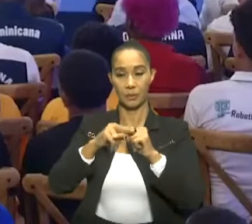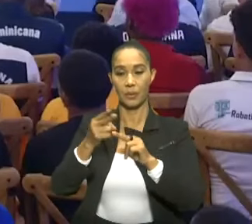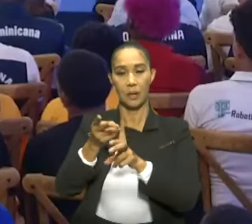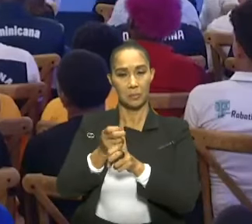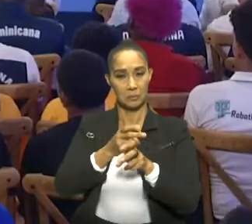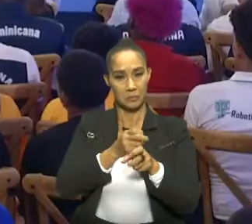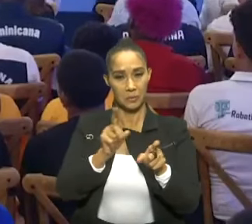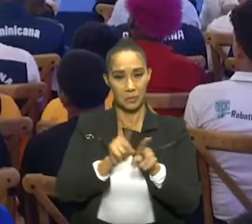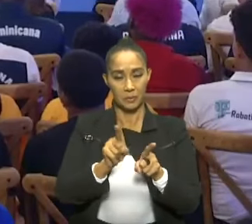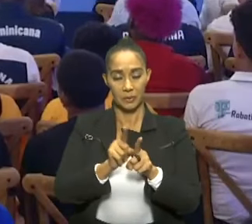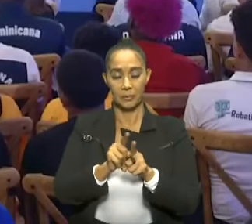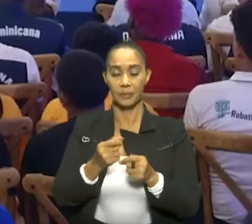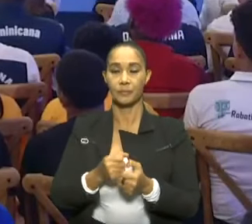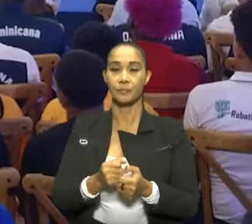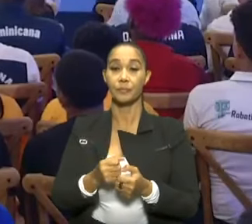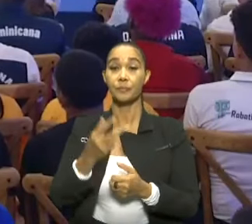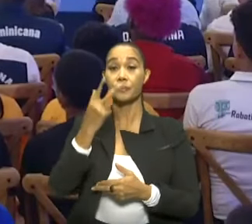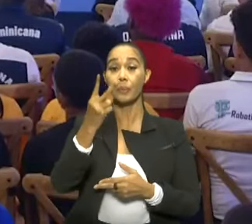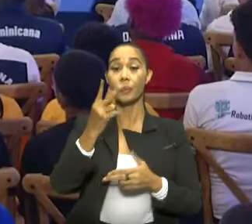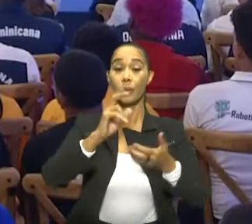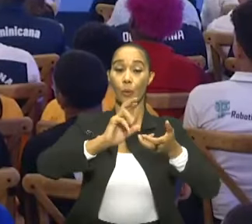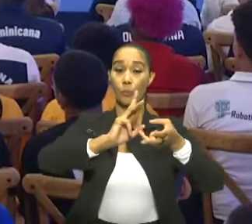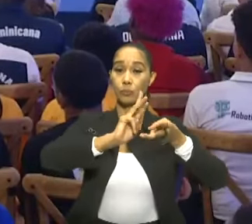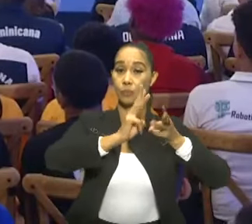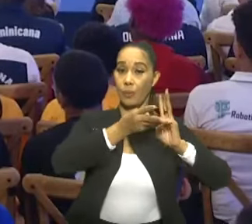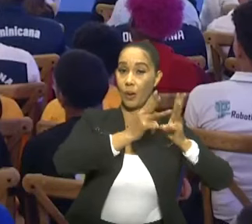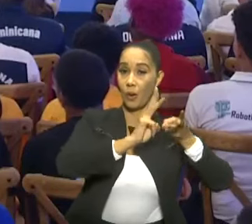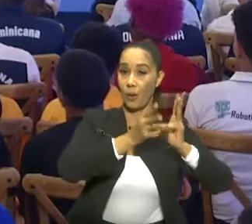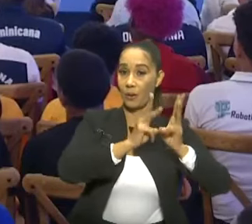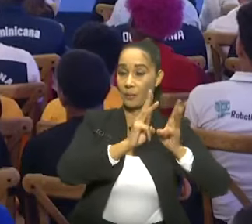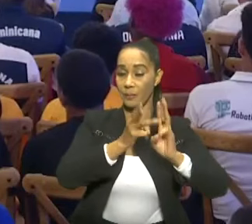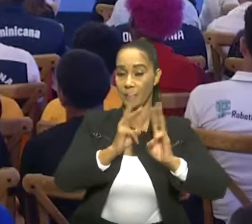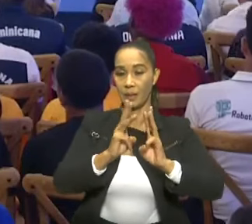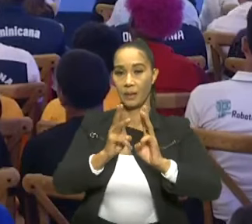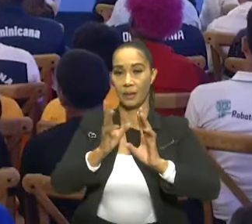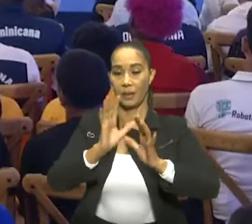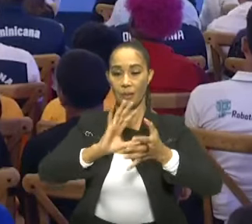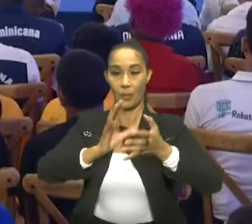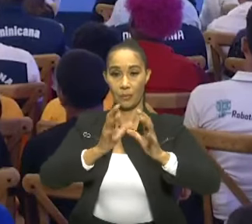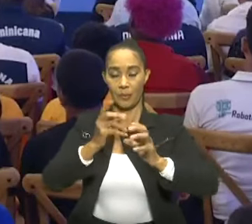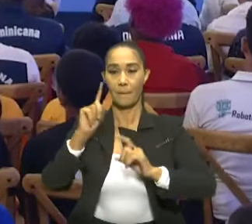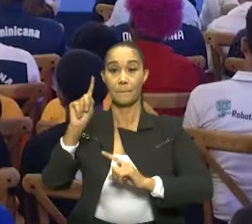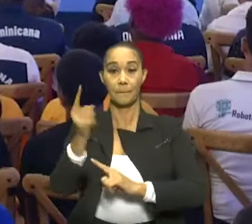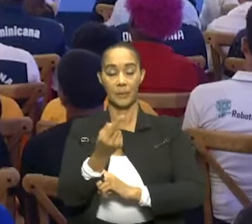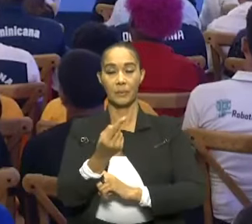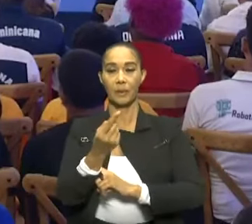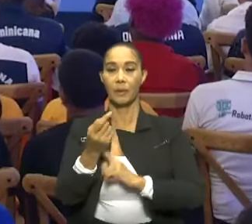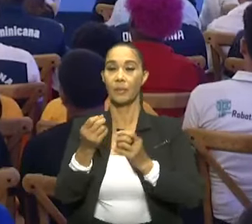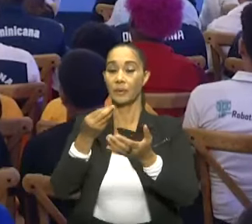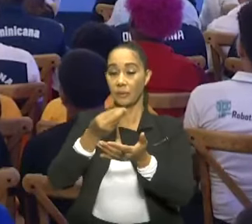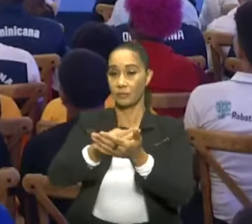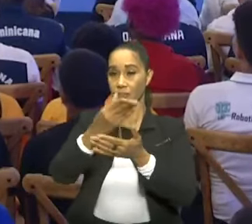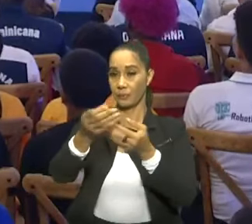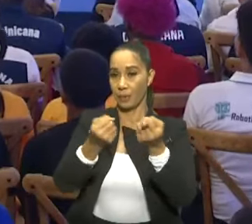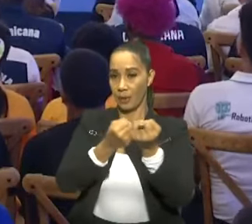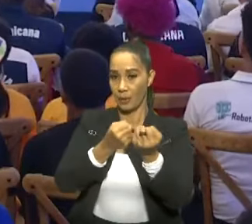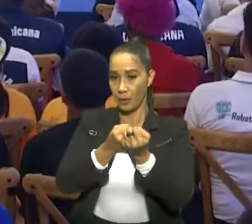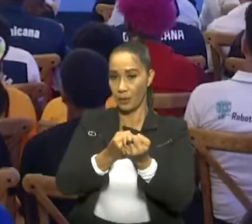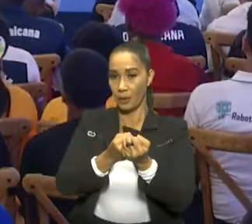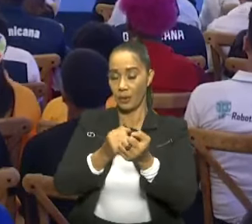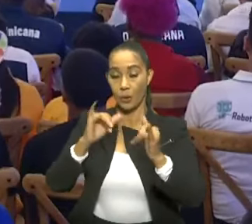Es bueno señalar que tenemos dos Olimpiadas que por primera vez en la historia se han patrocinado: los